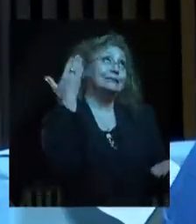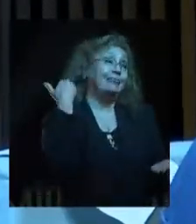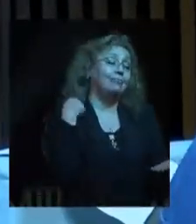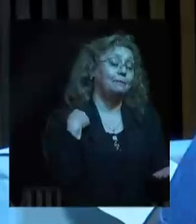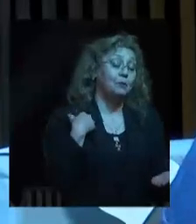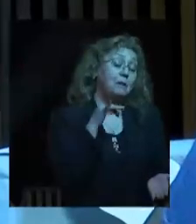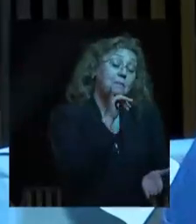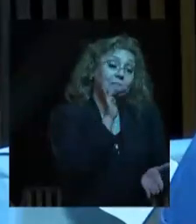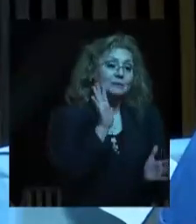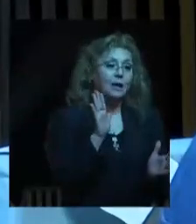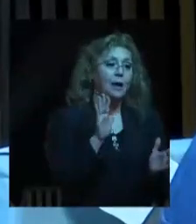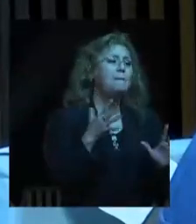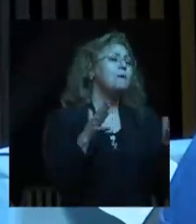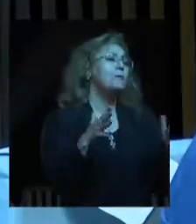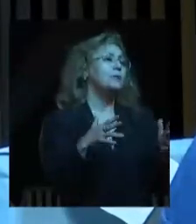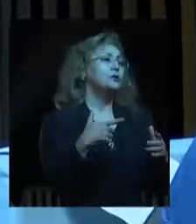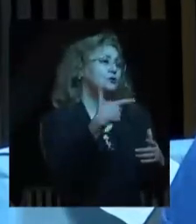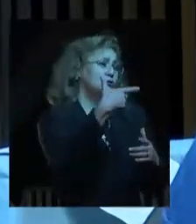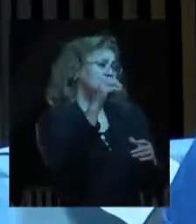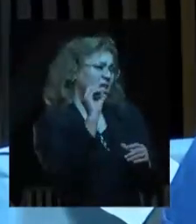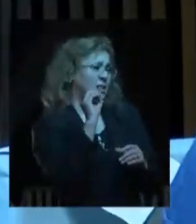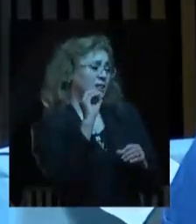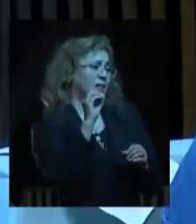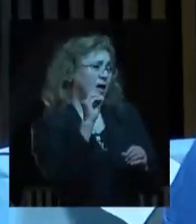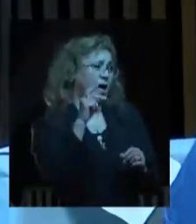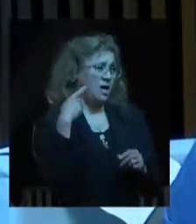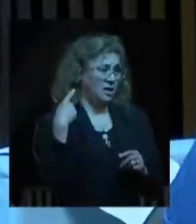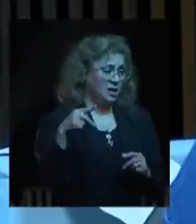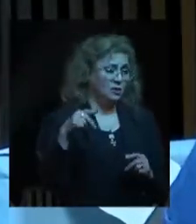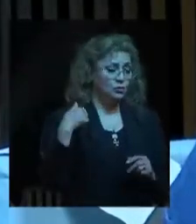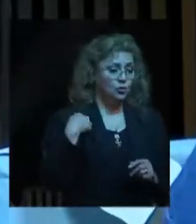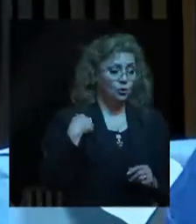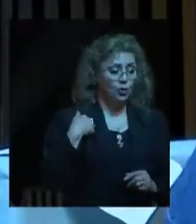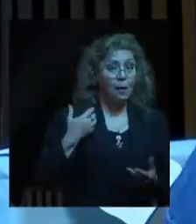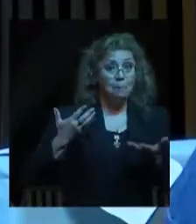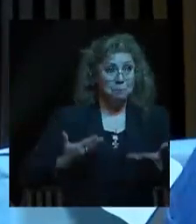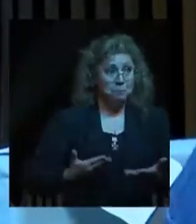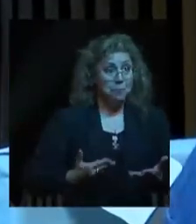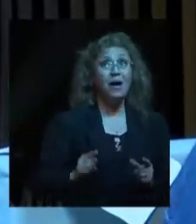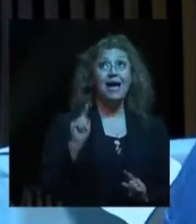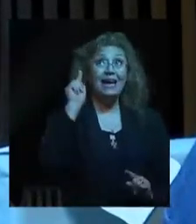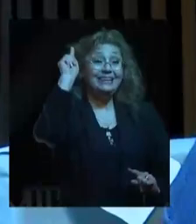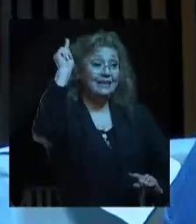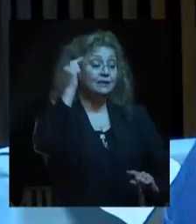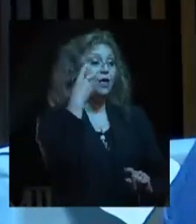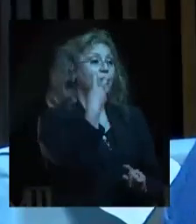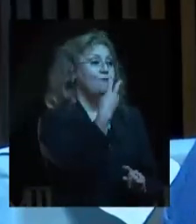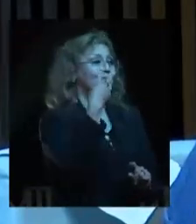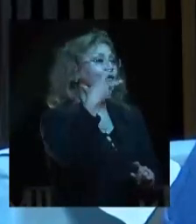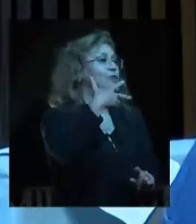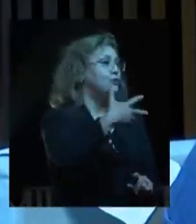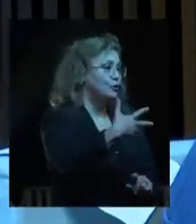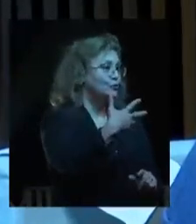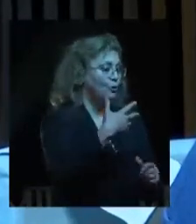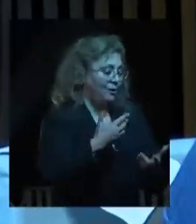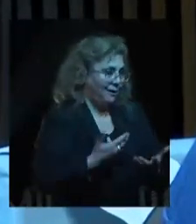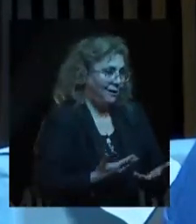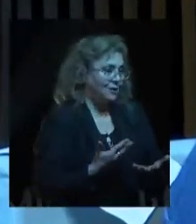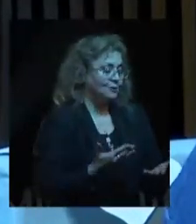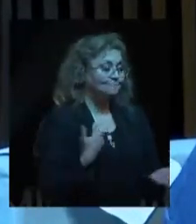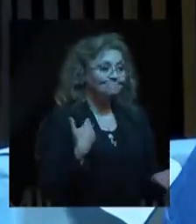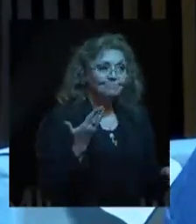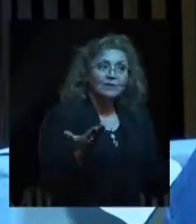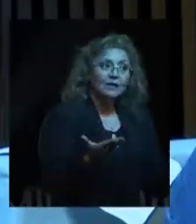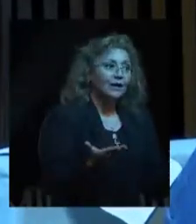digamos 72 kilos, 70 kilos, yo pesaría 28 en Marte. Entonces, claro, uno